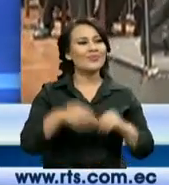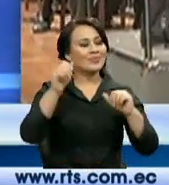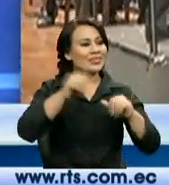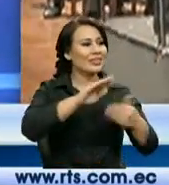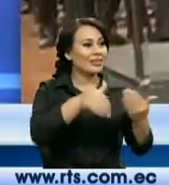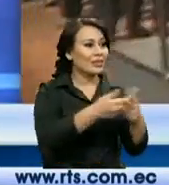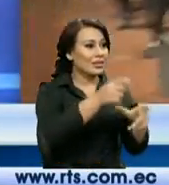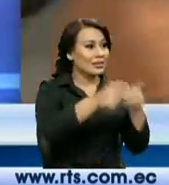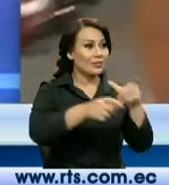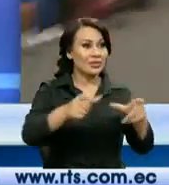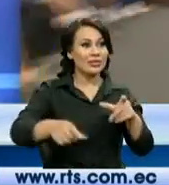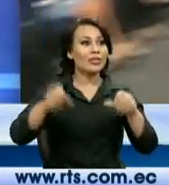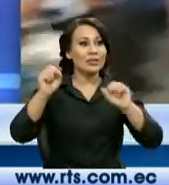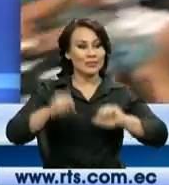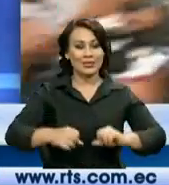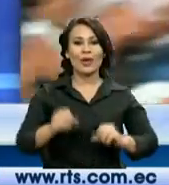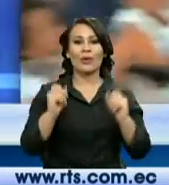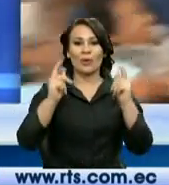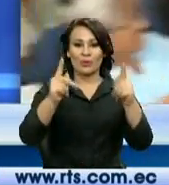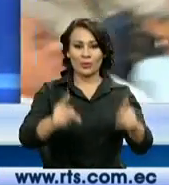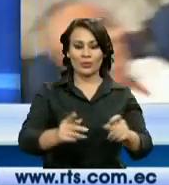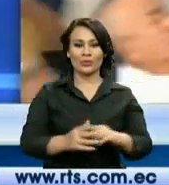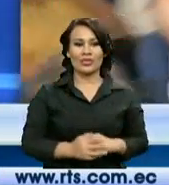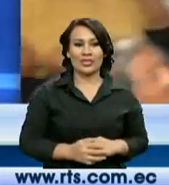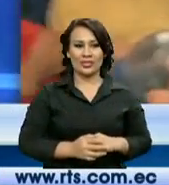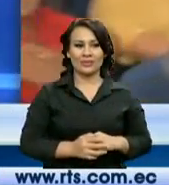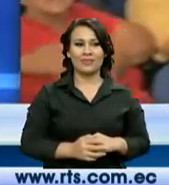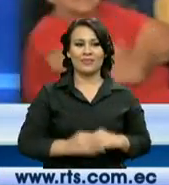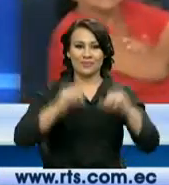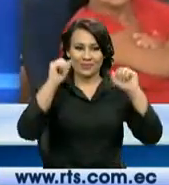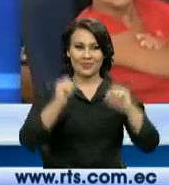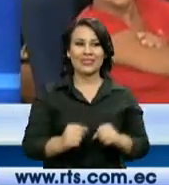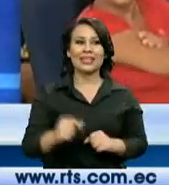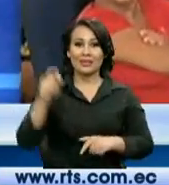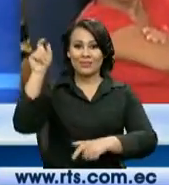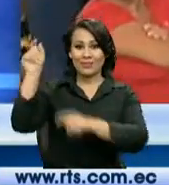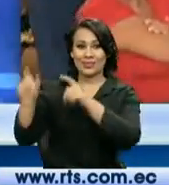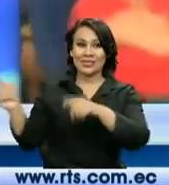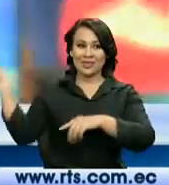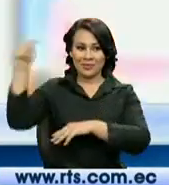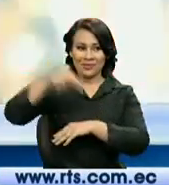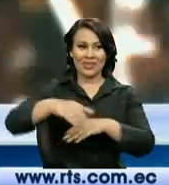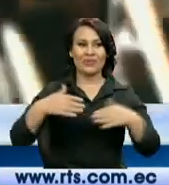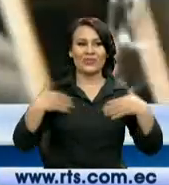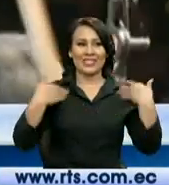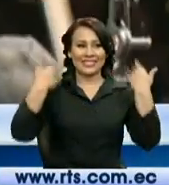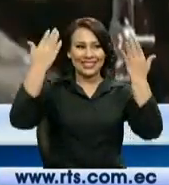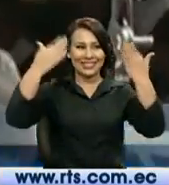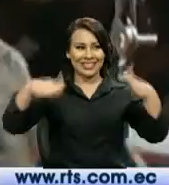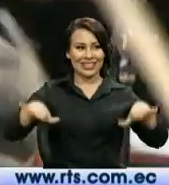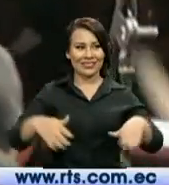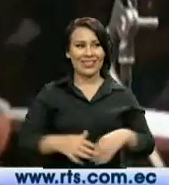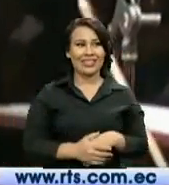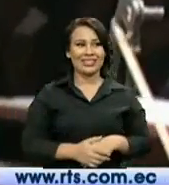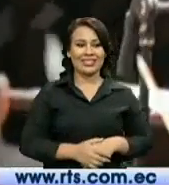hoy y una oportunidad de desear a todo el mundo Feliz Navidad.